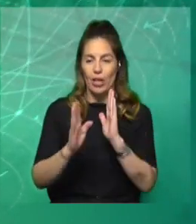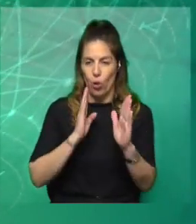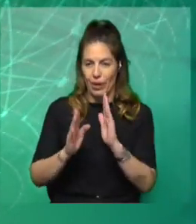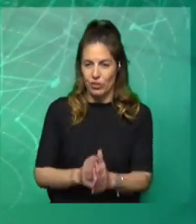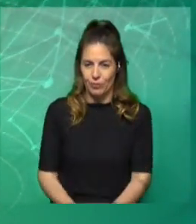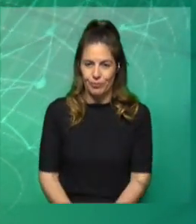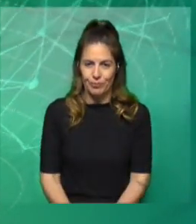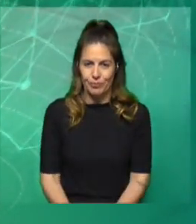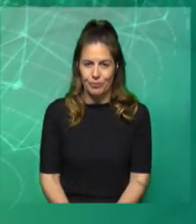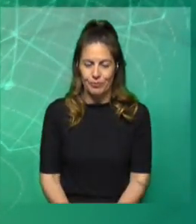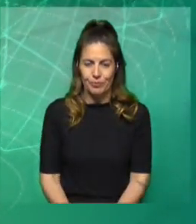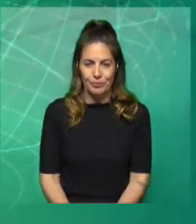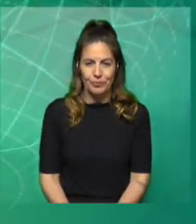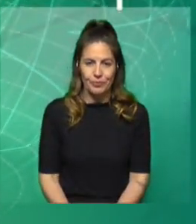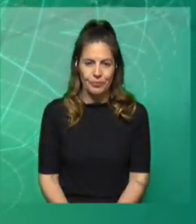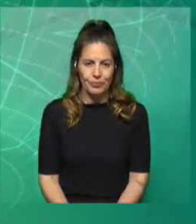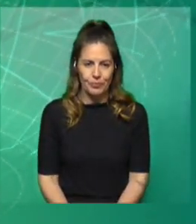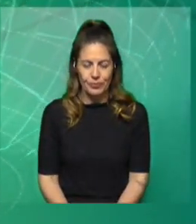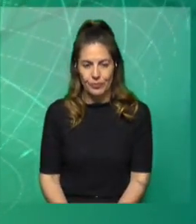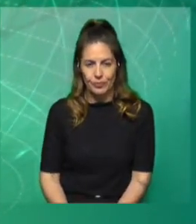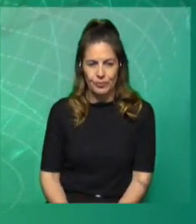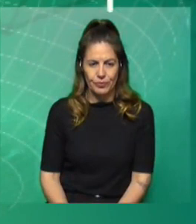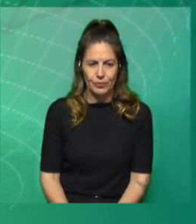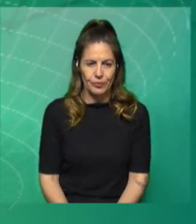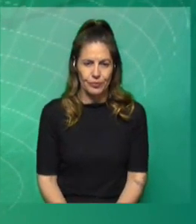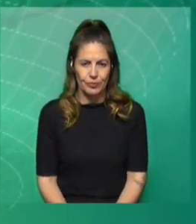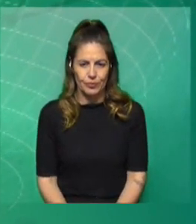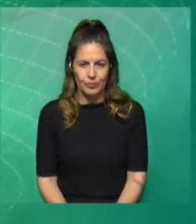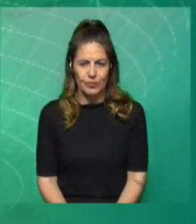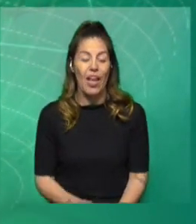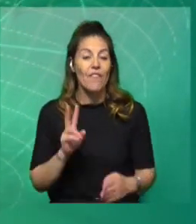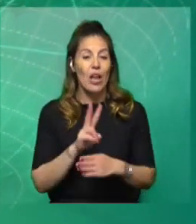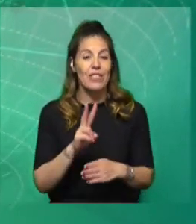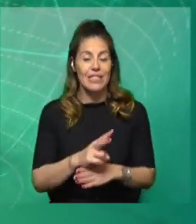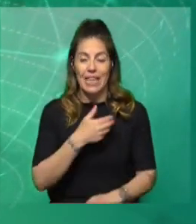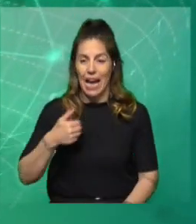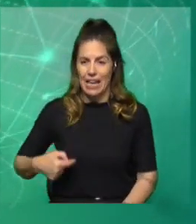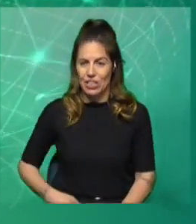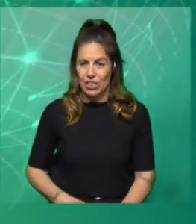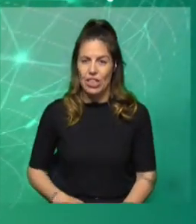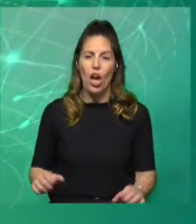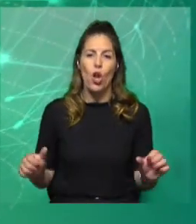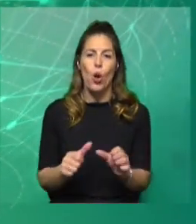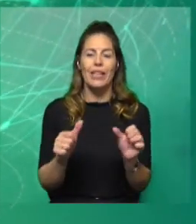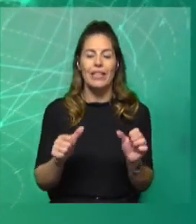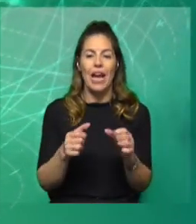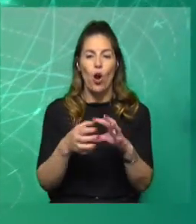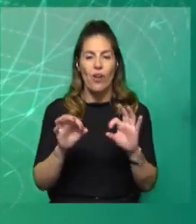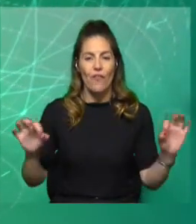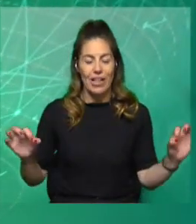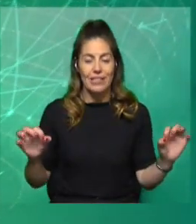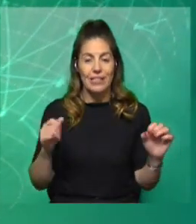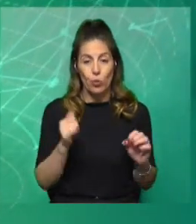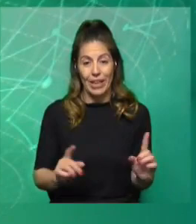que sintetizar la visita a China, lo haría con una frase